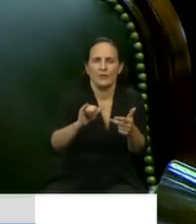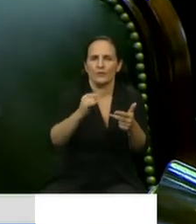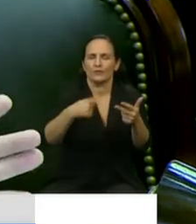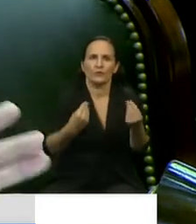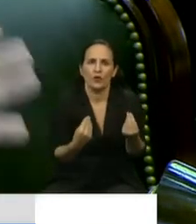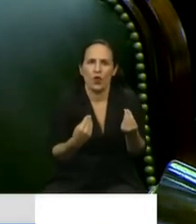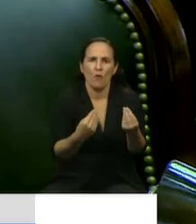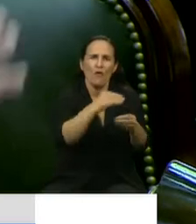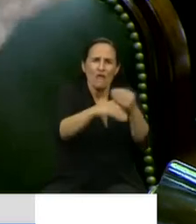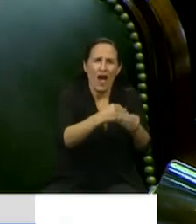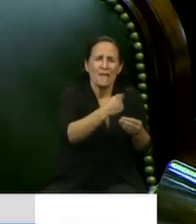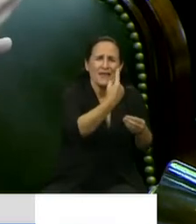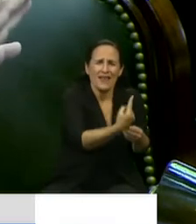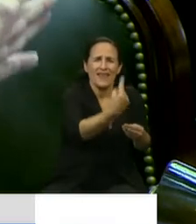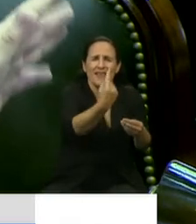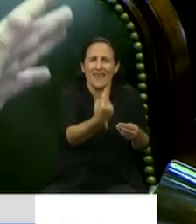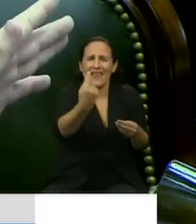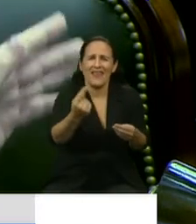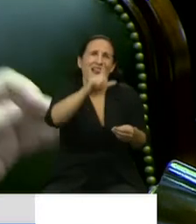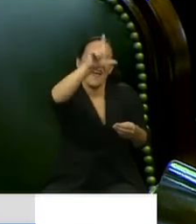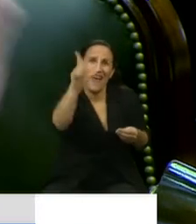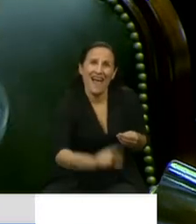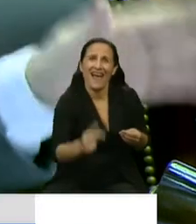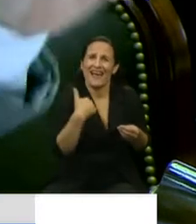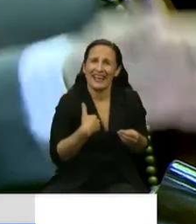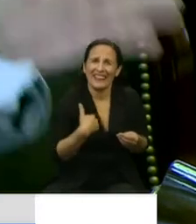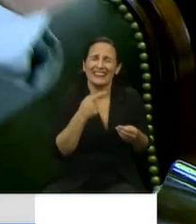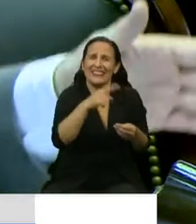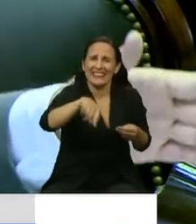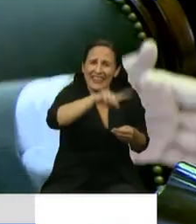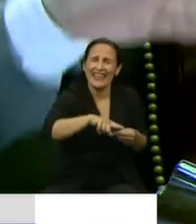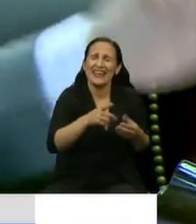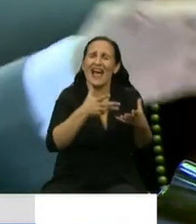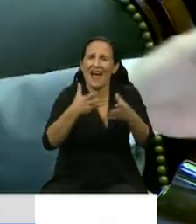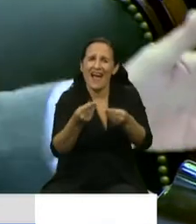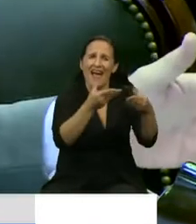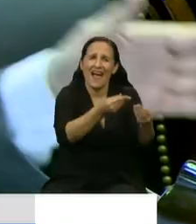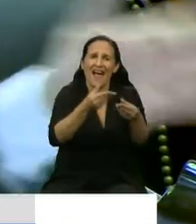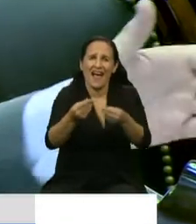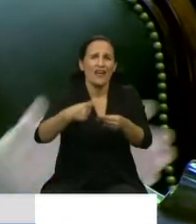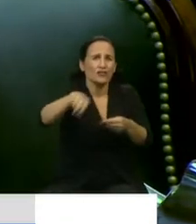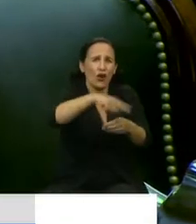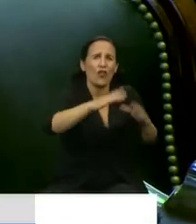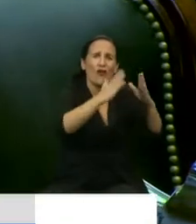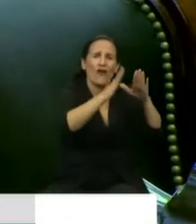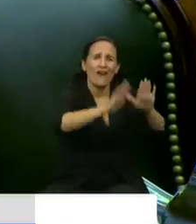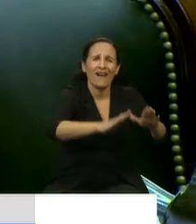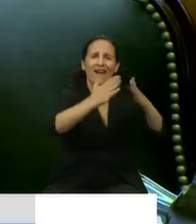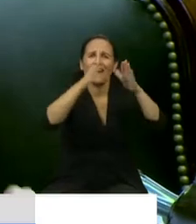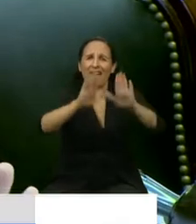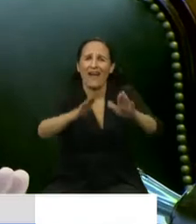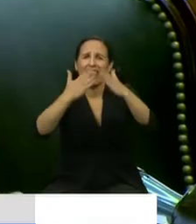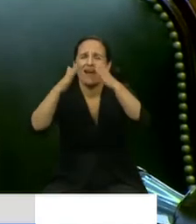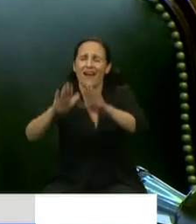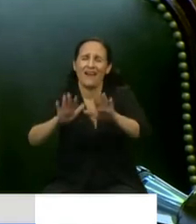cada familia a lo largo y a lo ancho de toda la Argentina está haciendo de manera solidaria, aislándose socialmente.